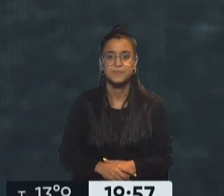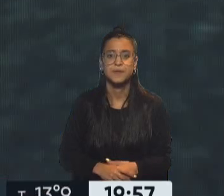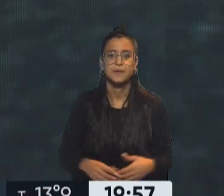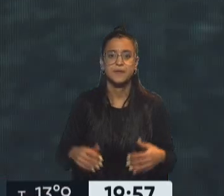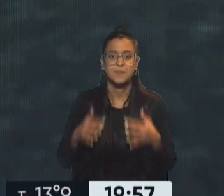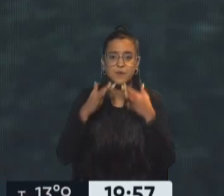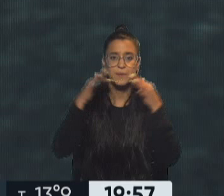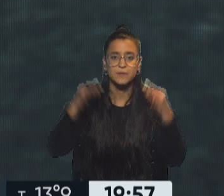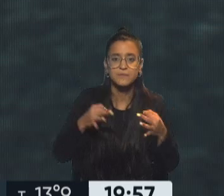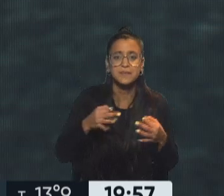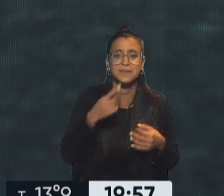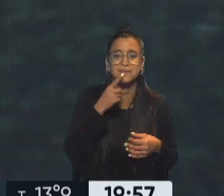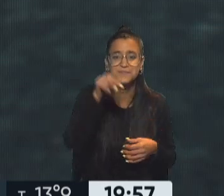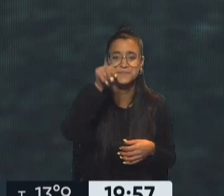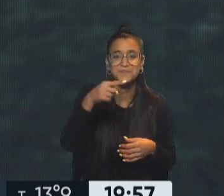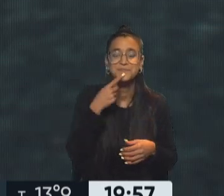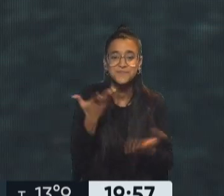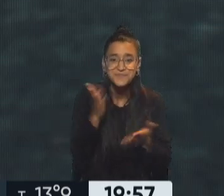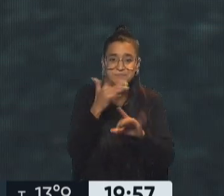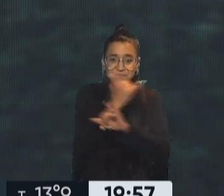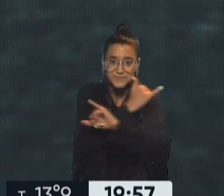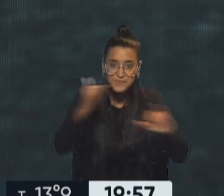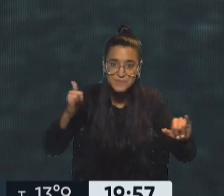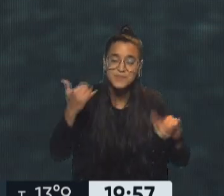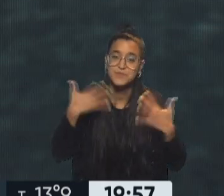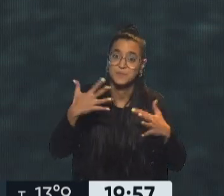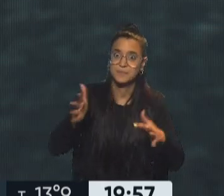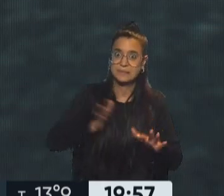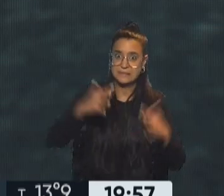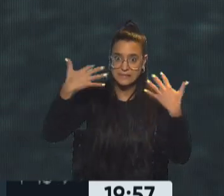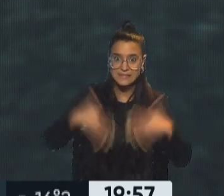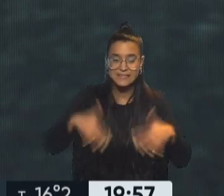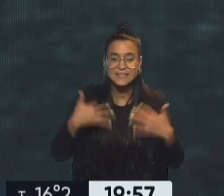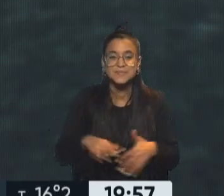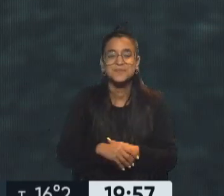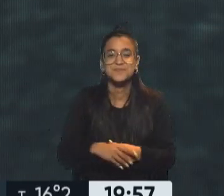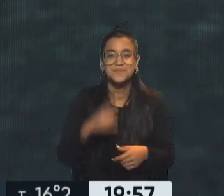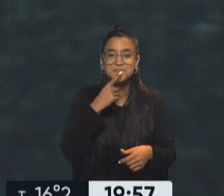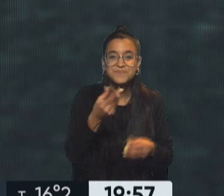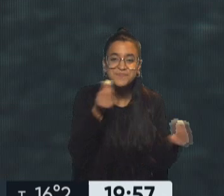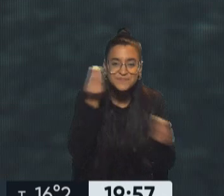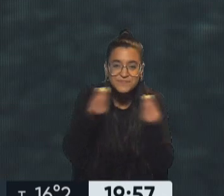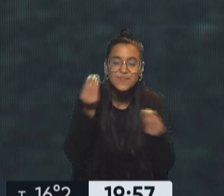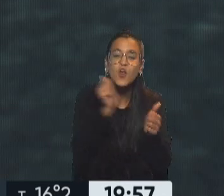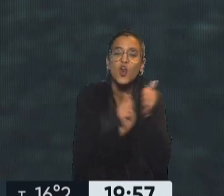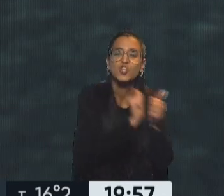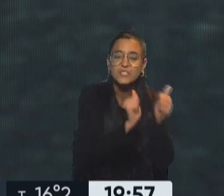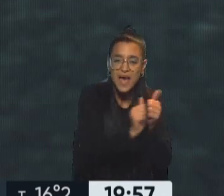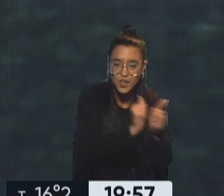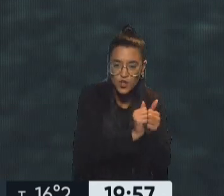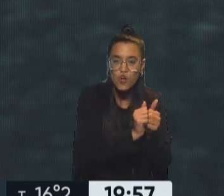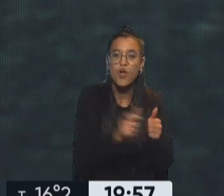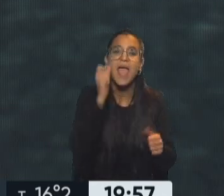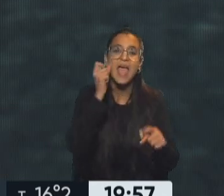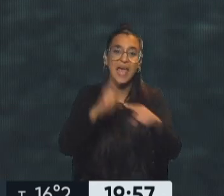La verdad que los ribetes de esta información son muy impactantes. Estamos hablando de lo que ocurrió en Rosario, donde un